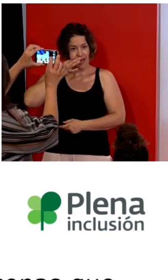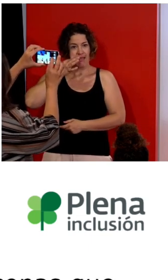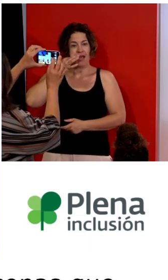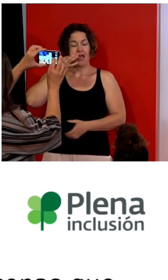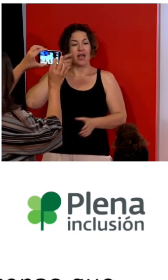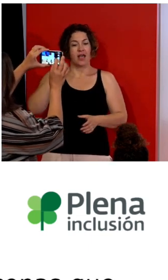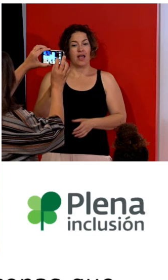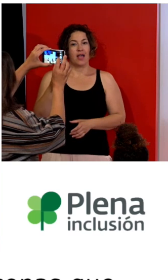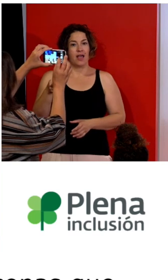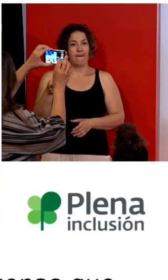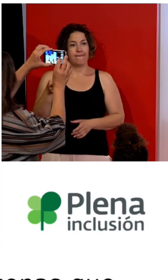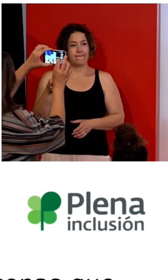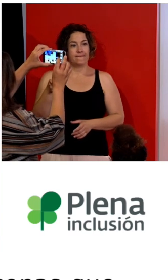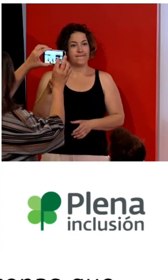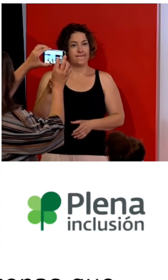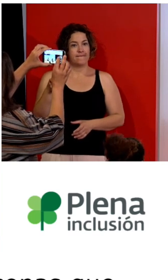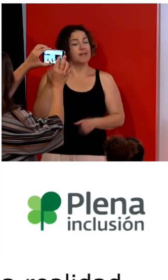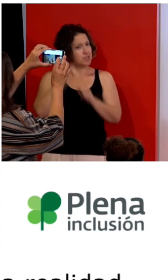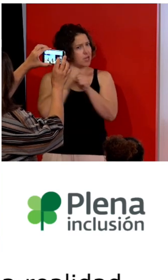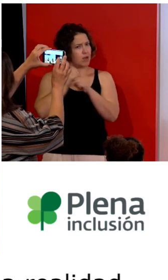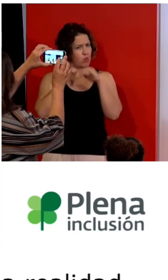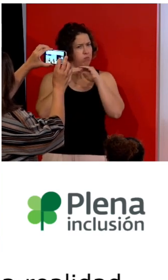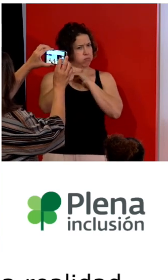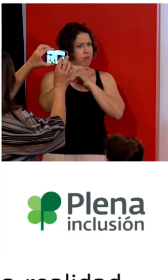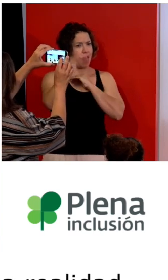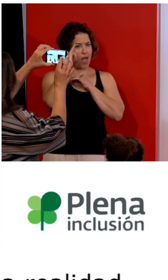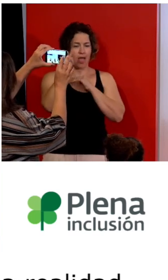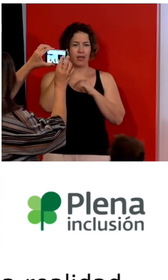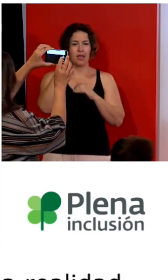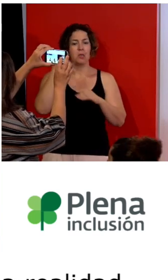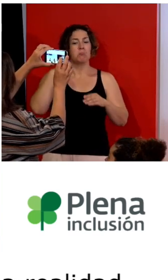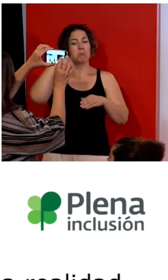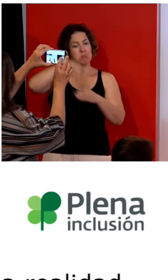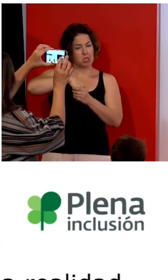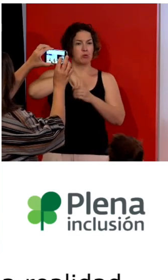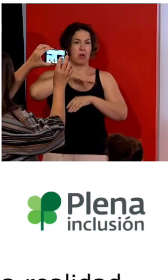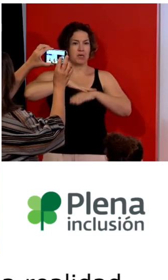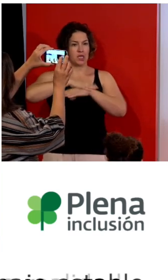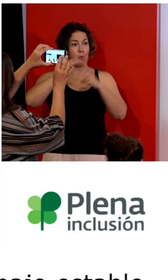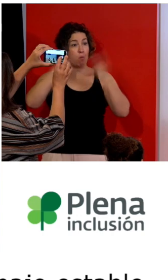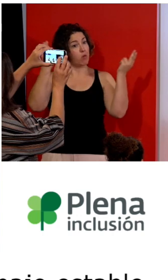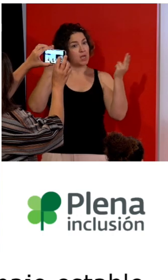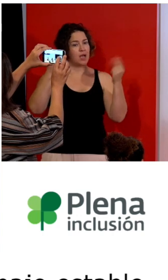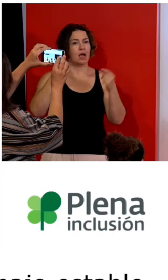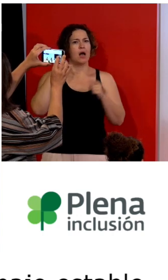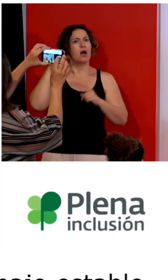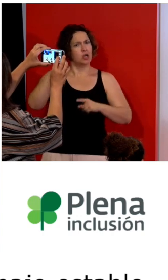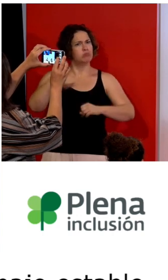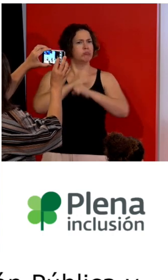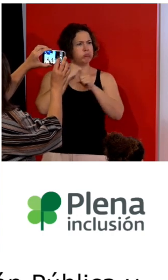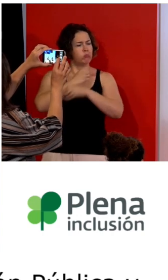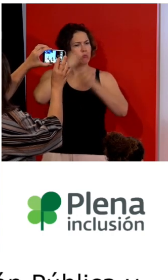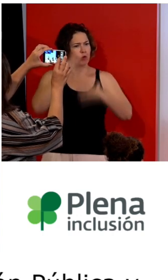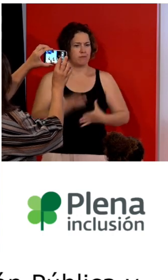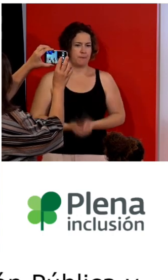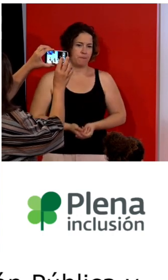parte de que tienen un trabajo estable, que forman parte de la administración pública y que hacen una gran labor.